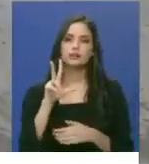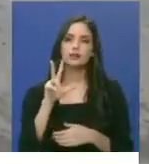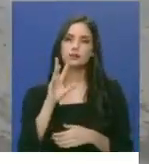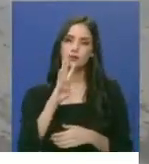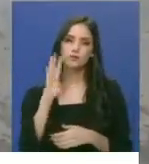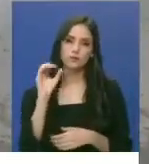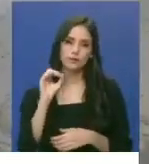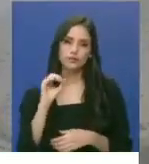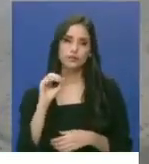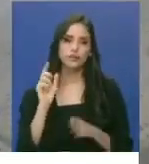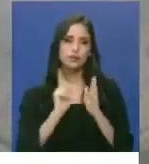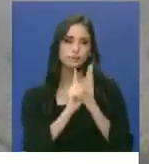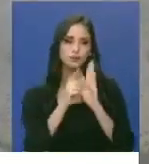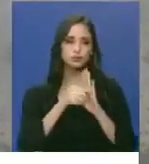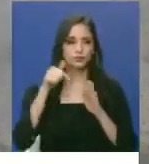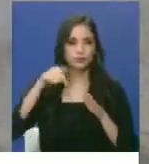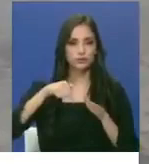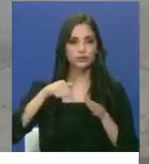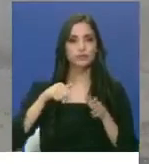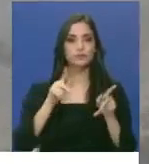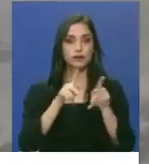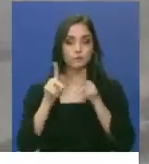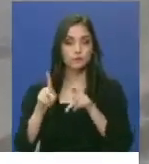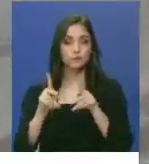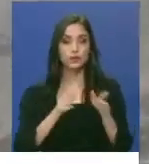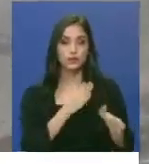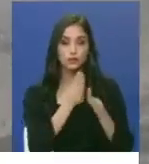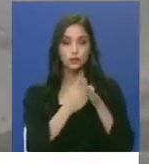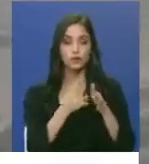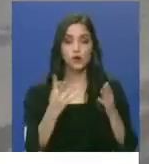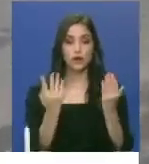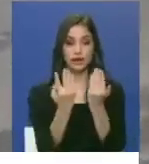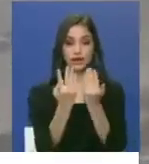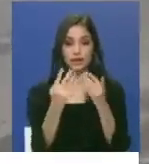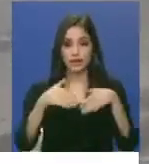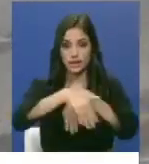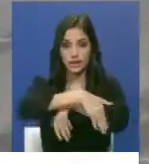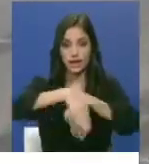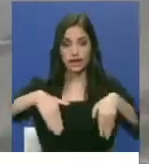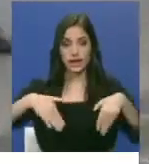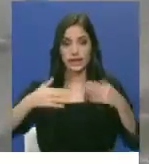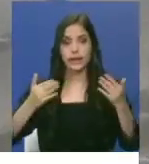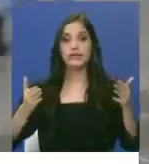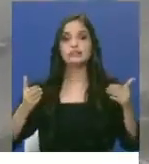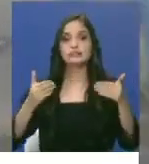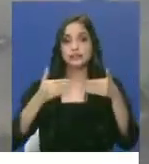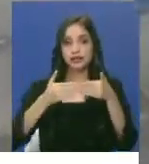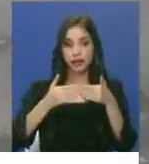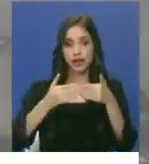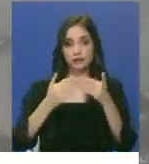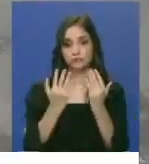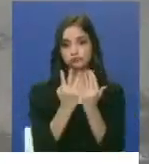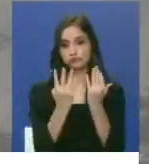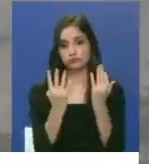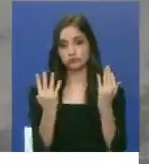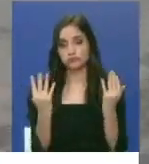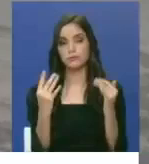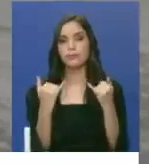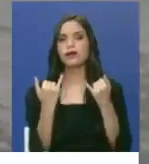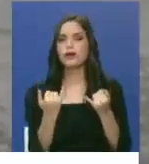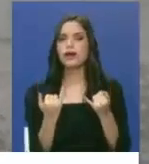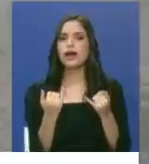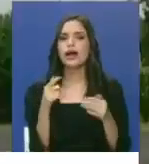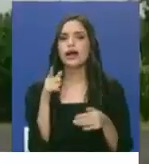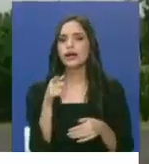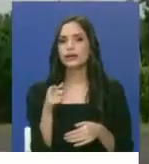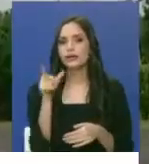la coalición Unidad por Colón en calle 16, cerraron totalmente la vía y en este momento caminan hacia nosotros. ¿Qué resulta? Según ellos, no hay una